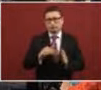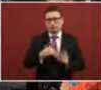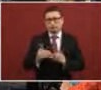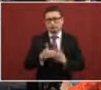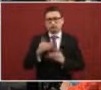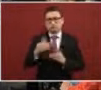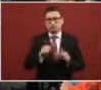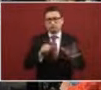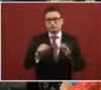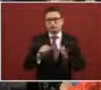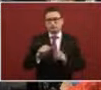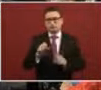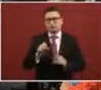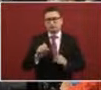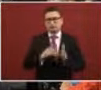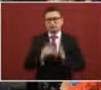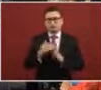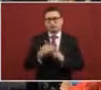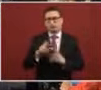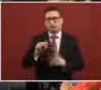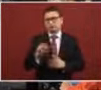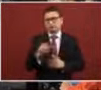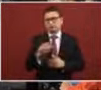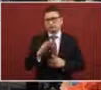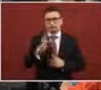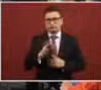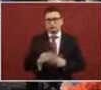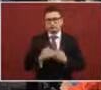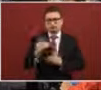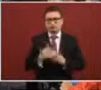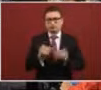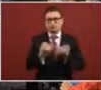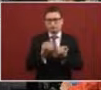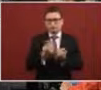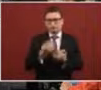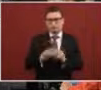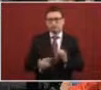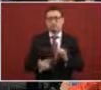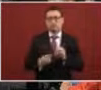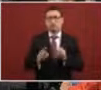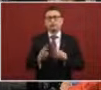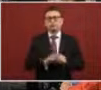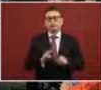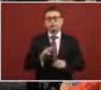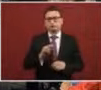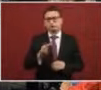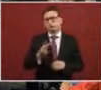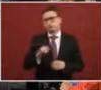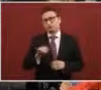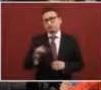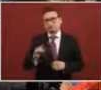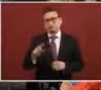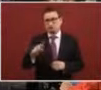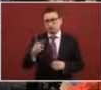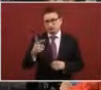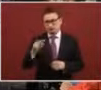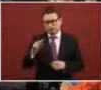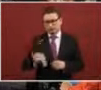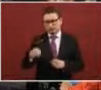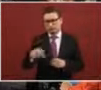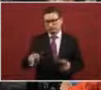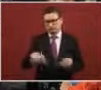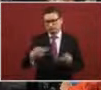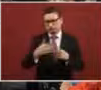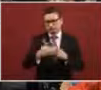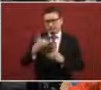con 89% de sobreprecio. Los bochitos, los Volkswagen, fueron quien mayor tuvo